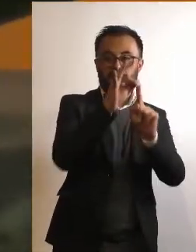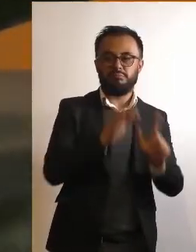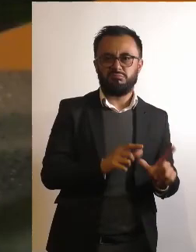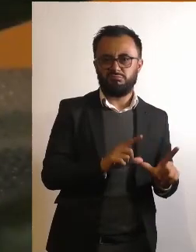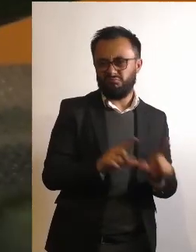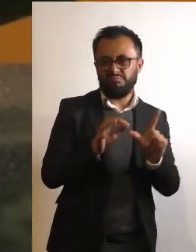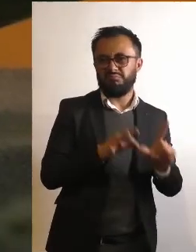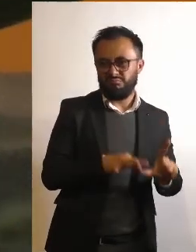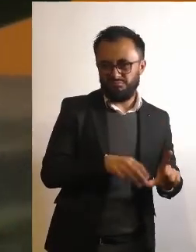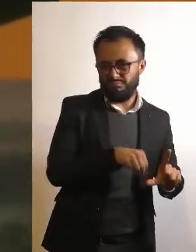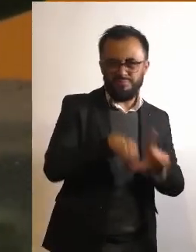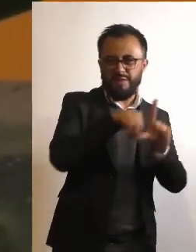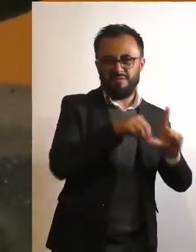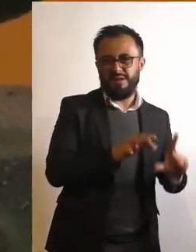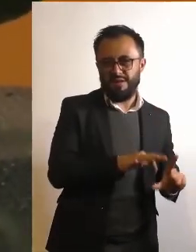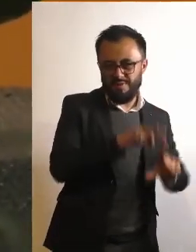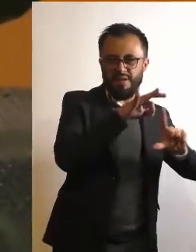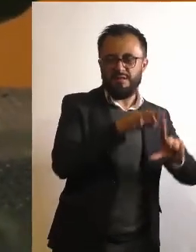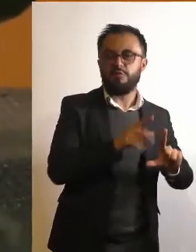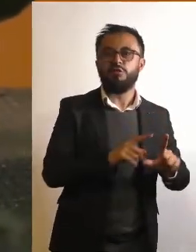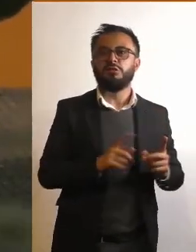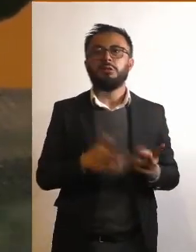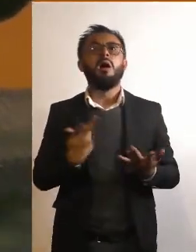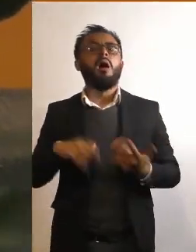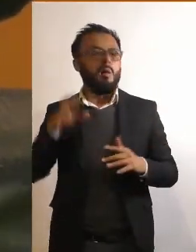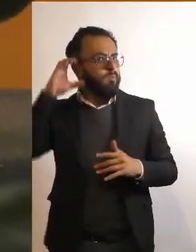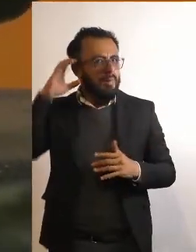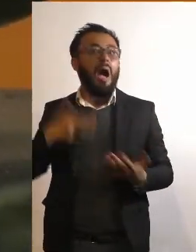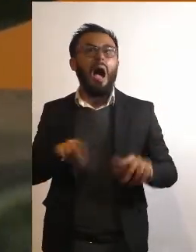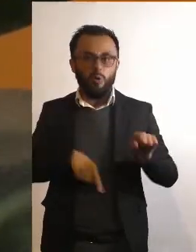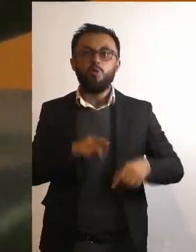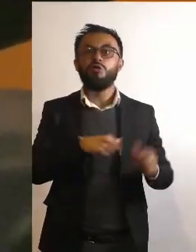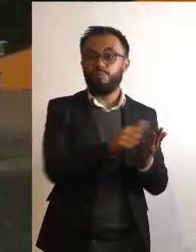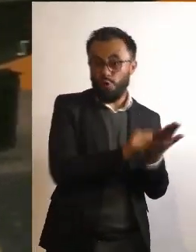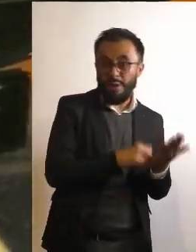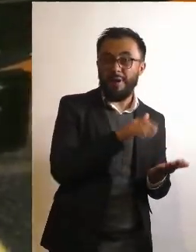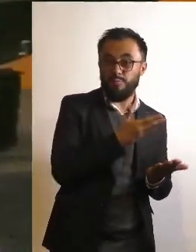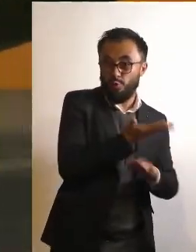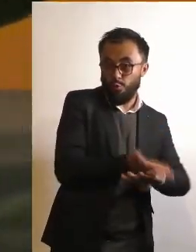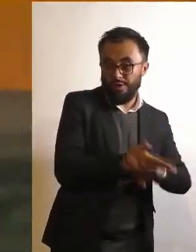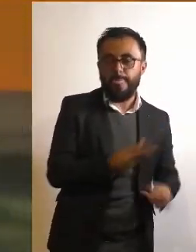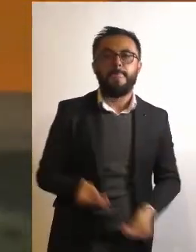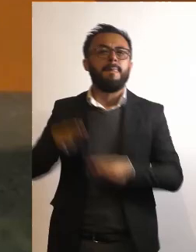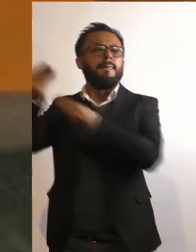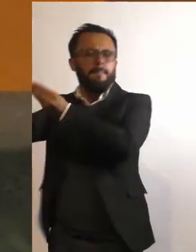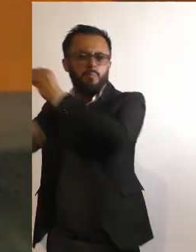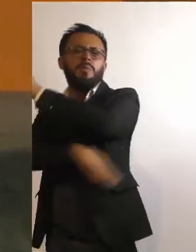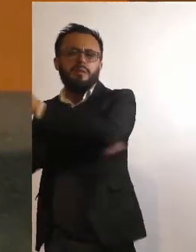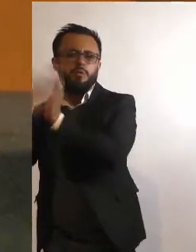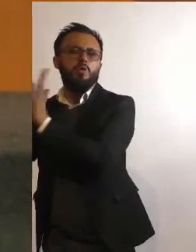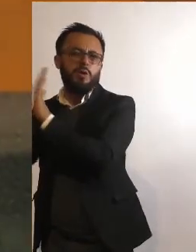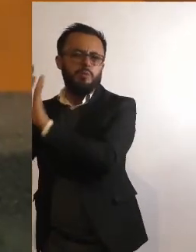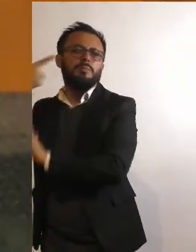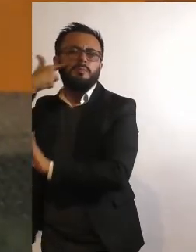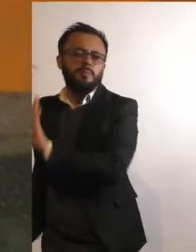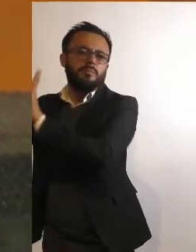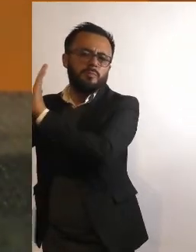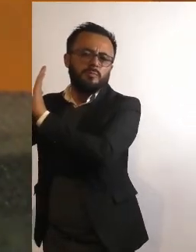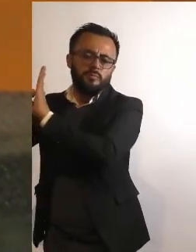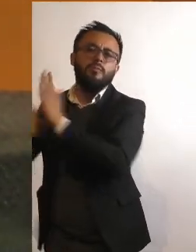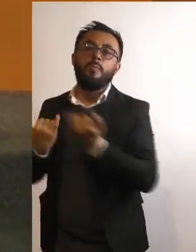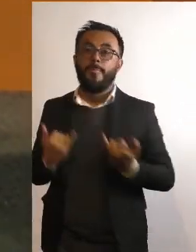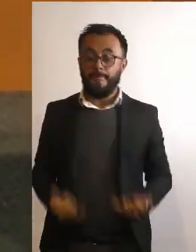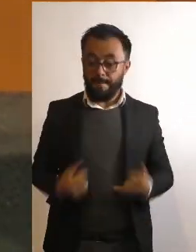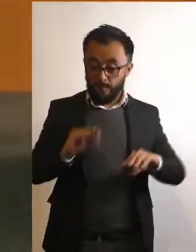en las facultades, y estos programas buscan responder a nuevos escenarios que no podemos surtir con estas estrategias que